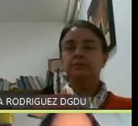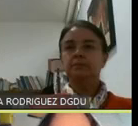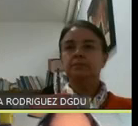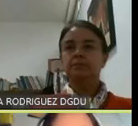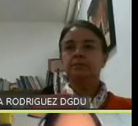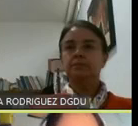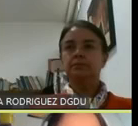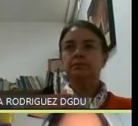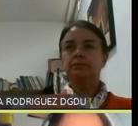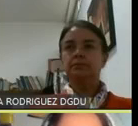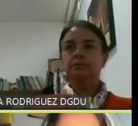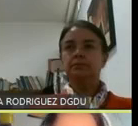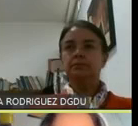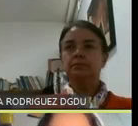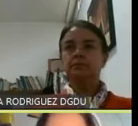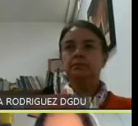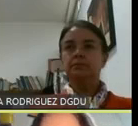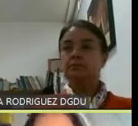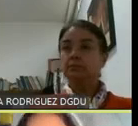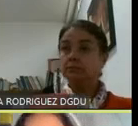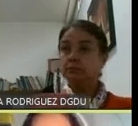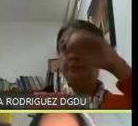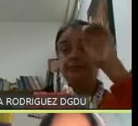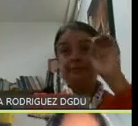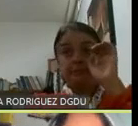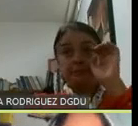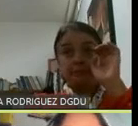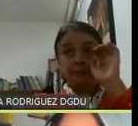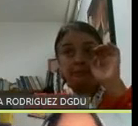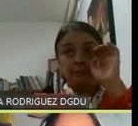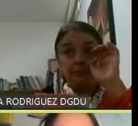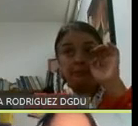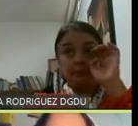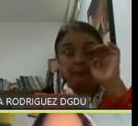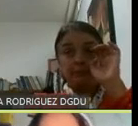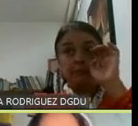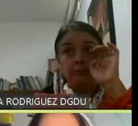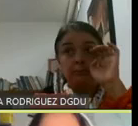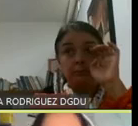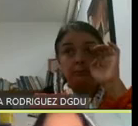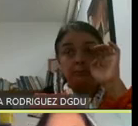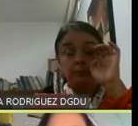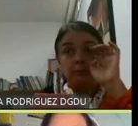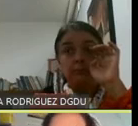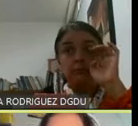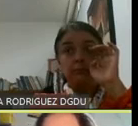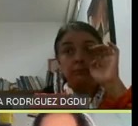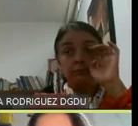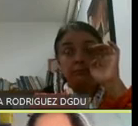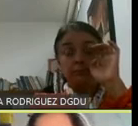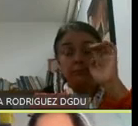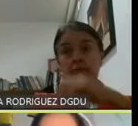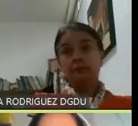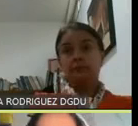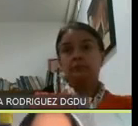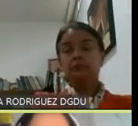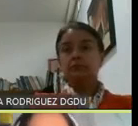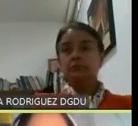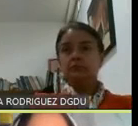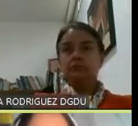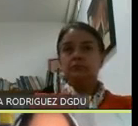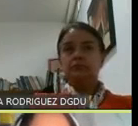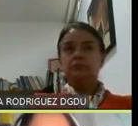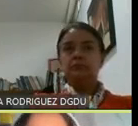punta, que apoye completamente el pie, que no vaya de un lado o el otro, que no tenga la marcha antiálgica, que no ponga más